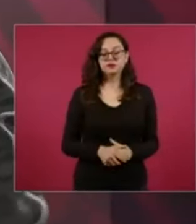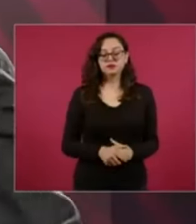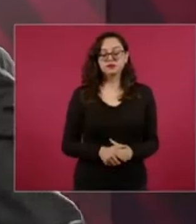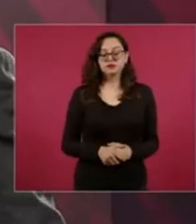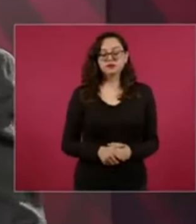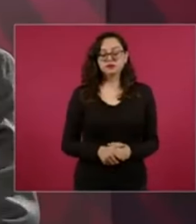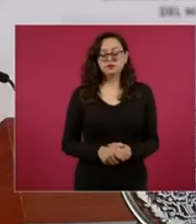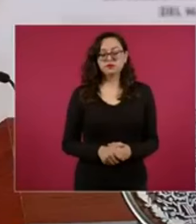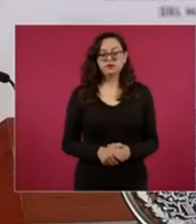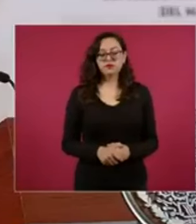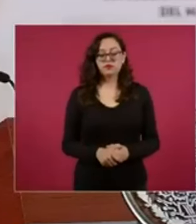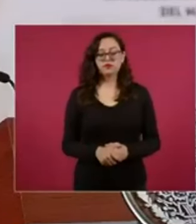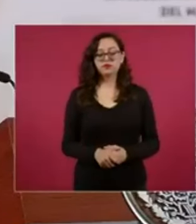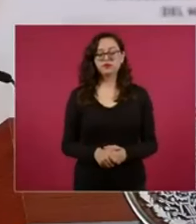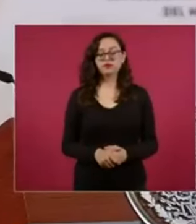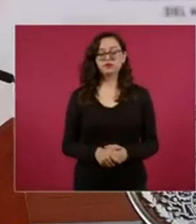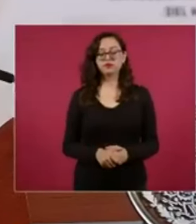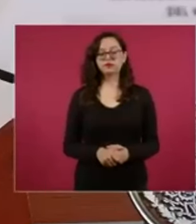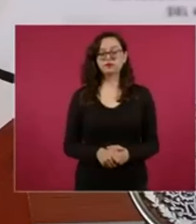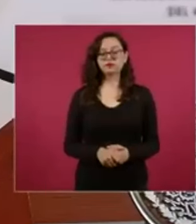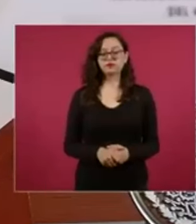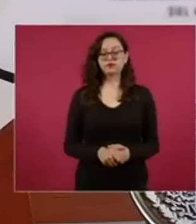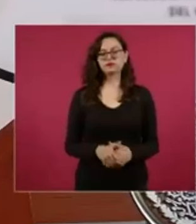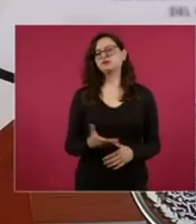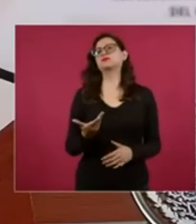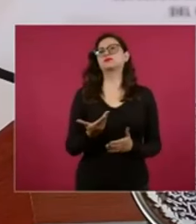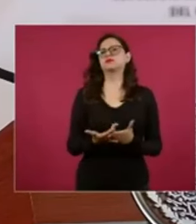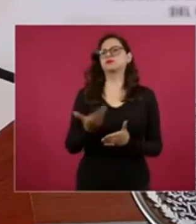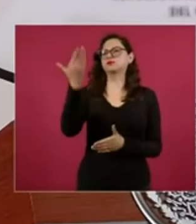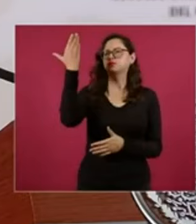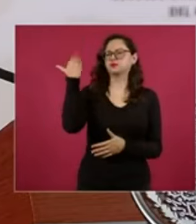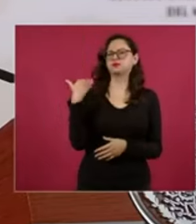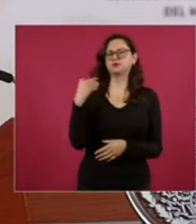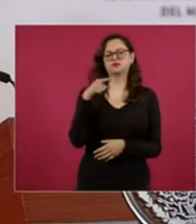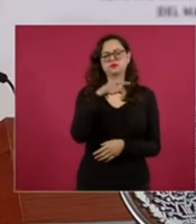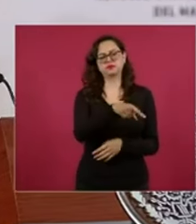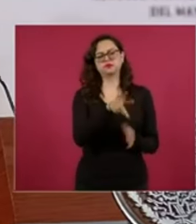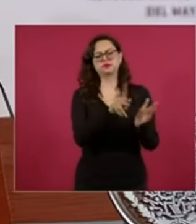los del reforma no de manera muy